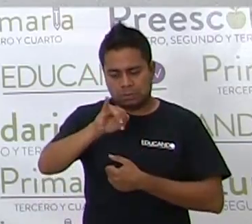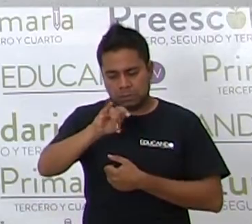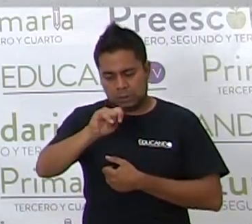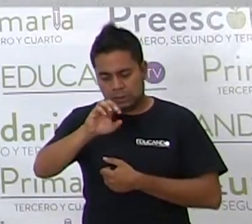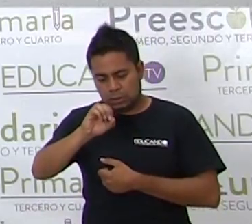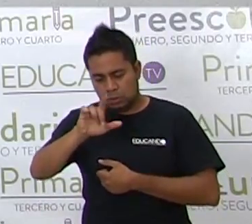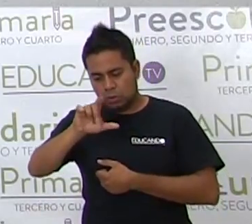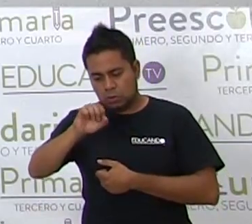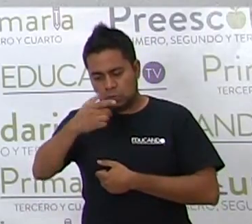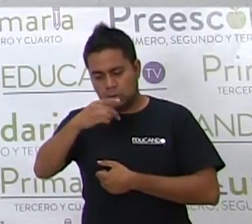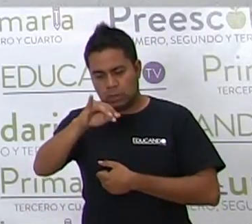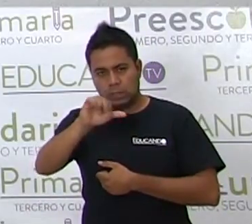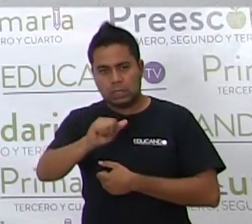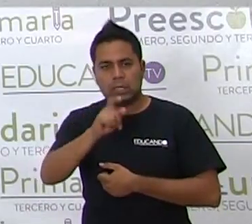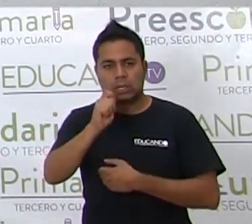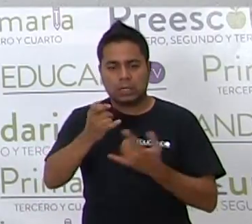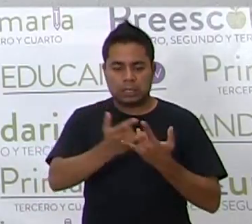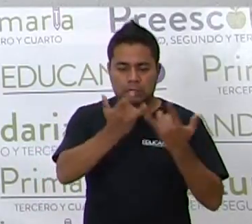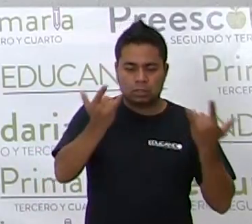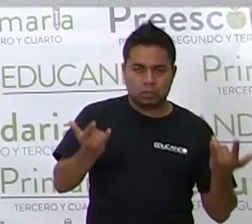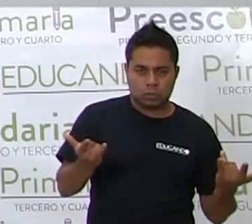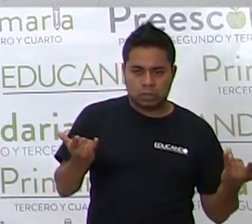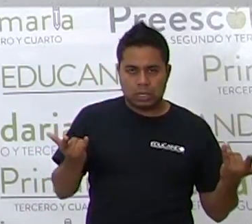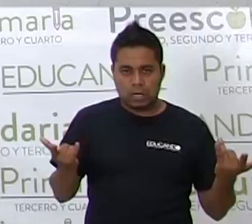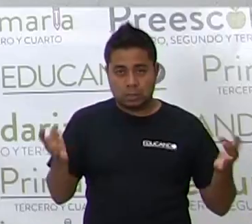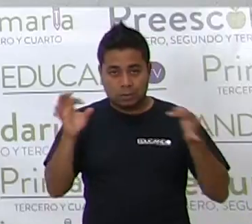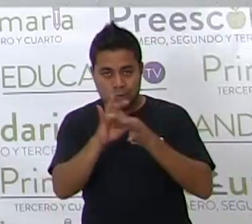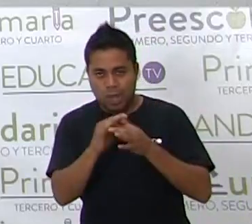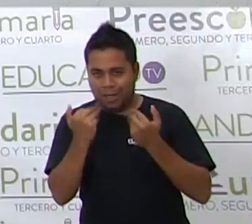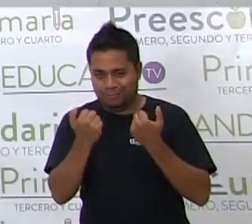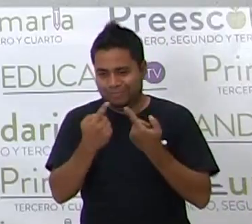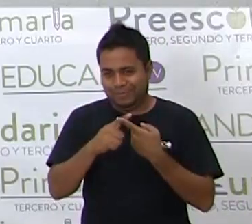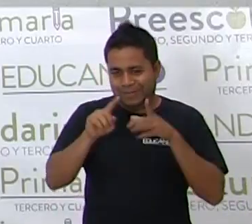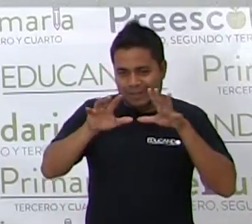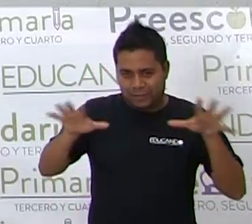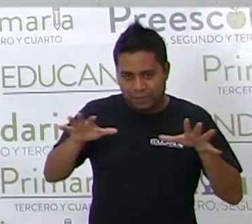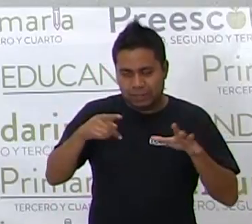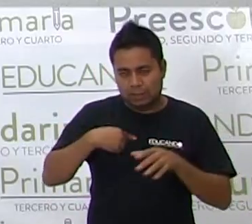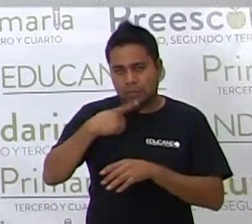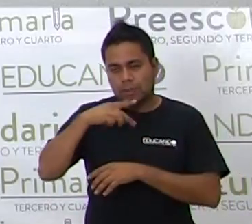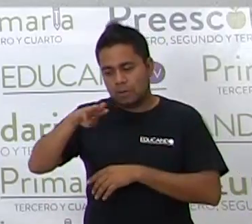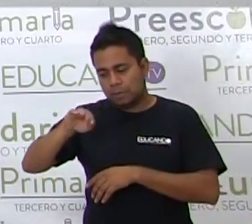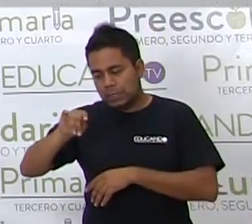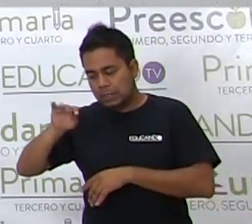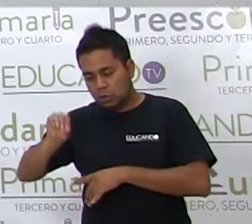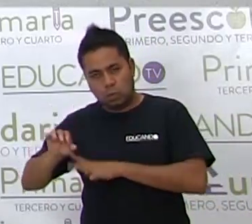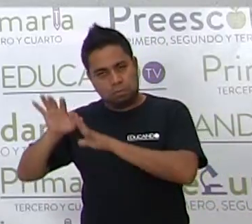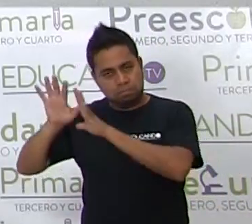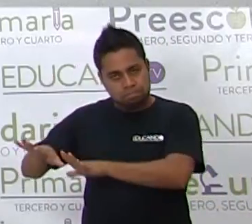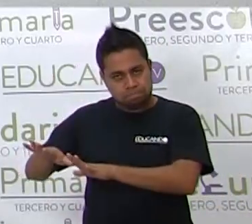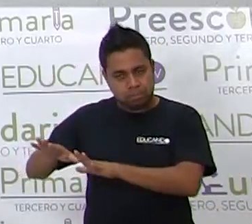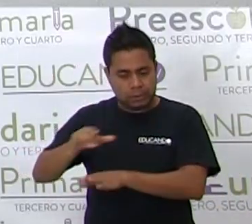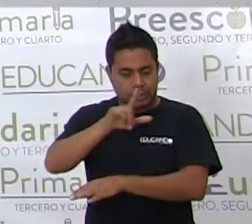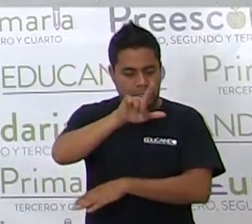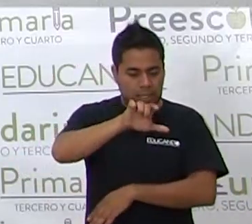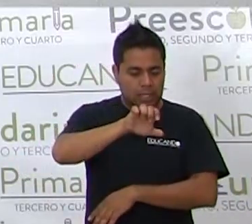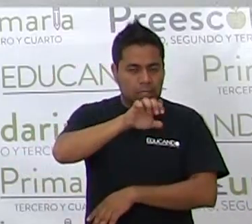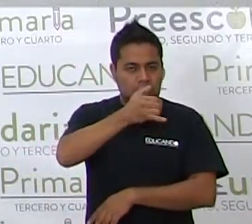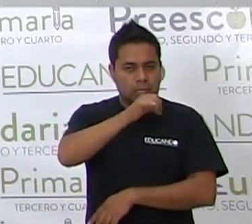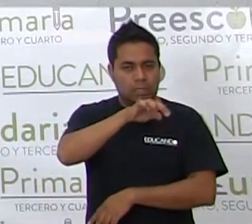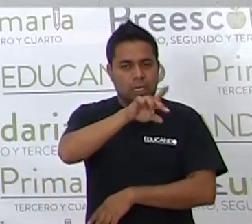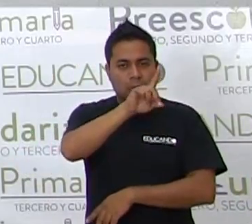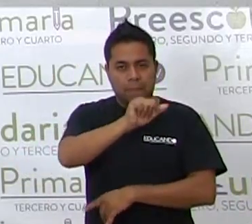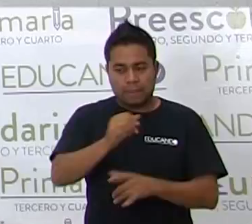las leyendas son cosas diferentes, porque cuando hablamos de mitos y leyendas, no estamos hablando